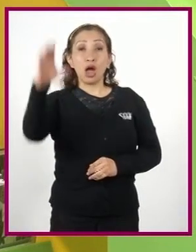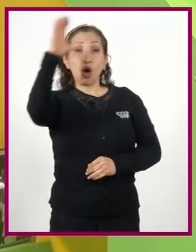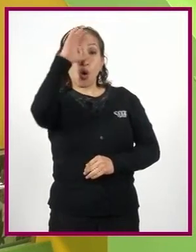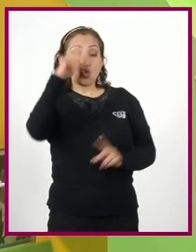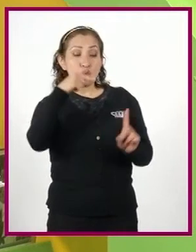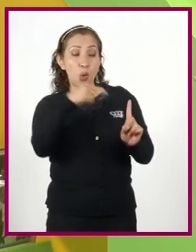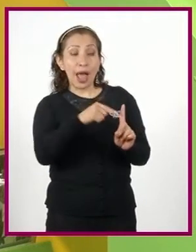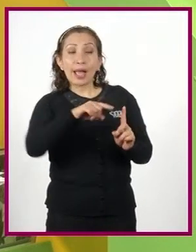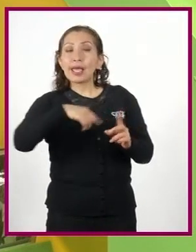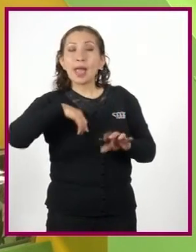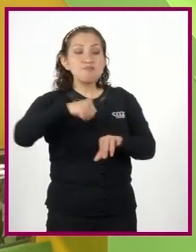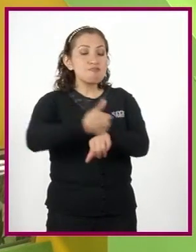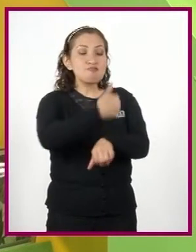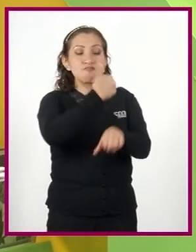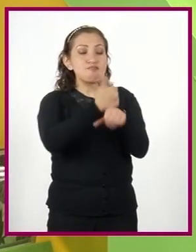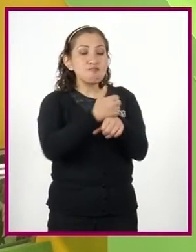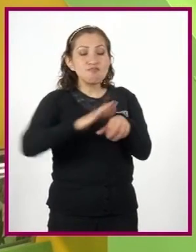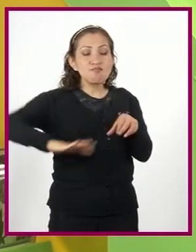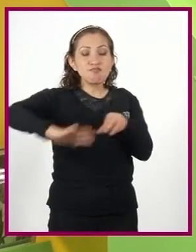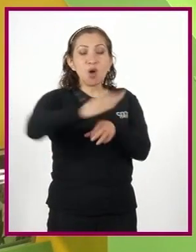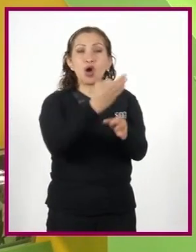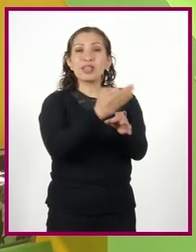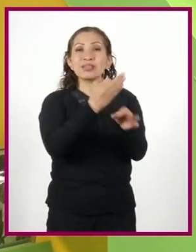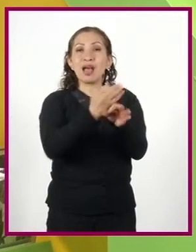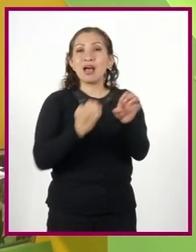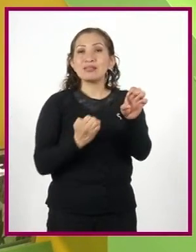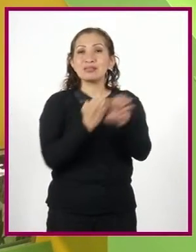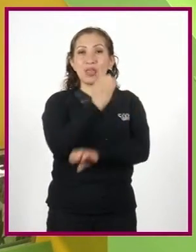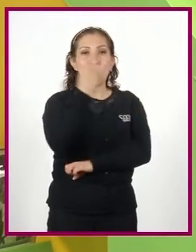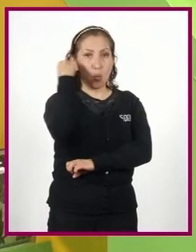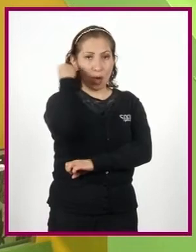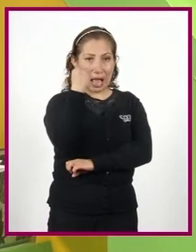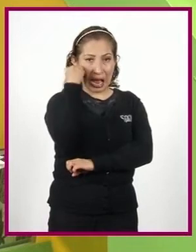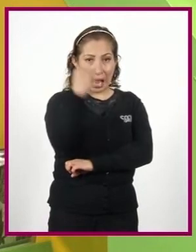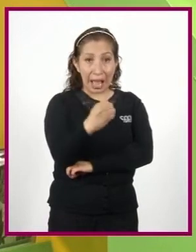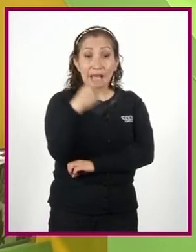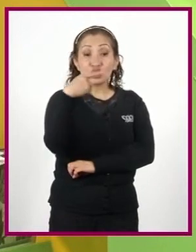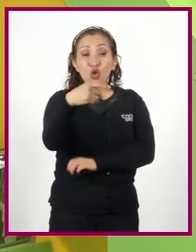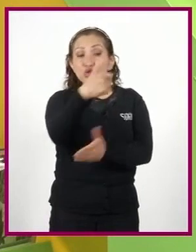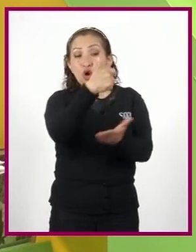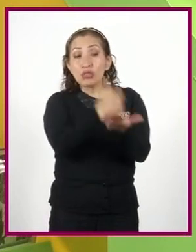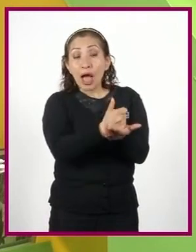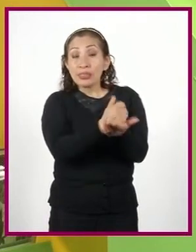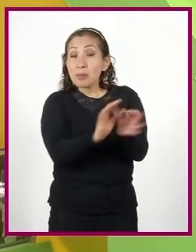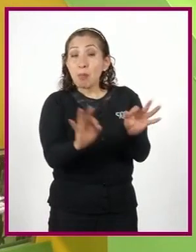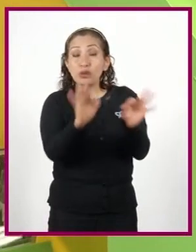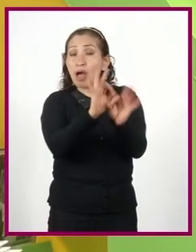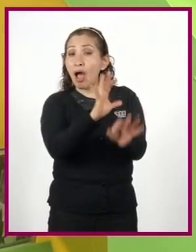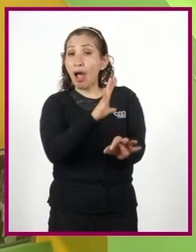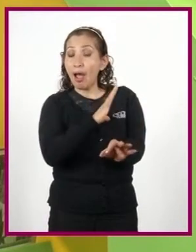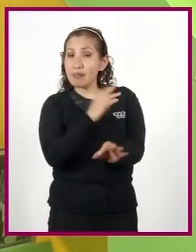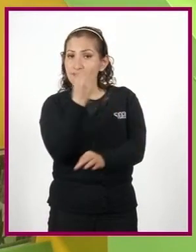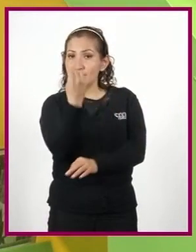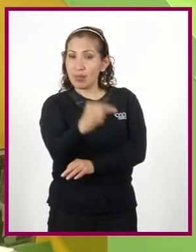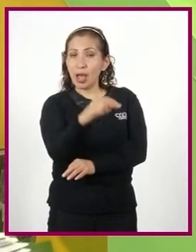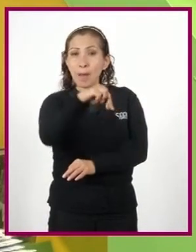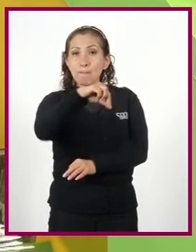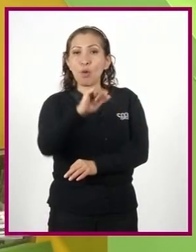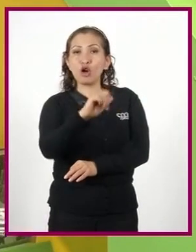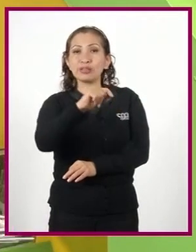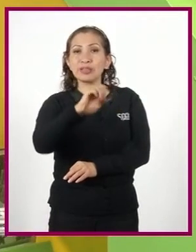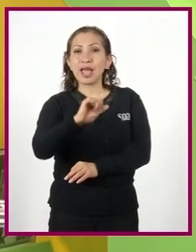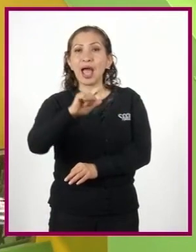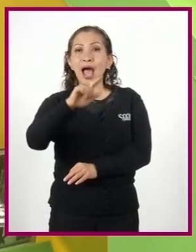Cultura que se desarrolló en el actual estado de Oaxaca y entre sus ciudades importantes está Monte